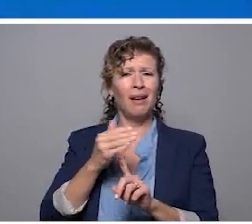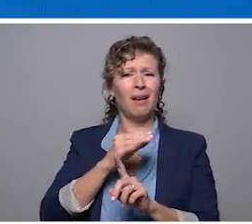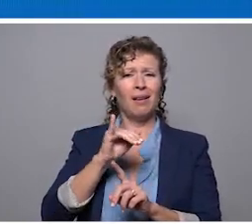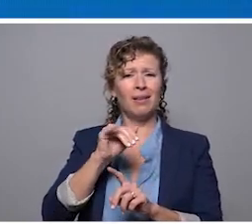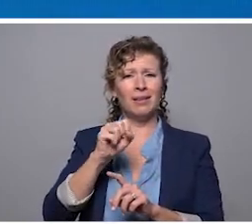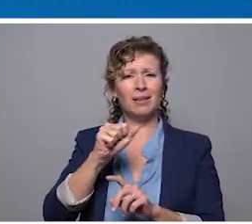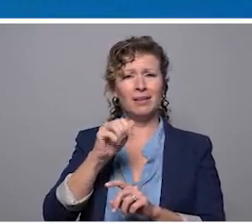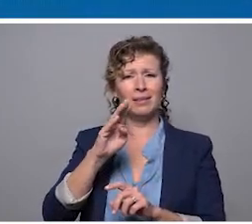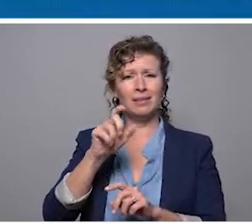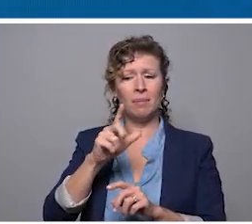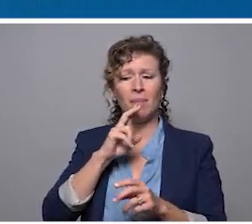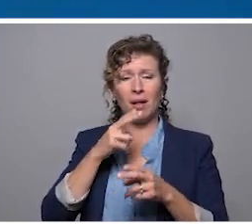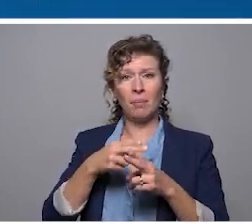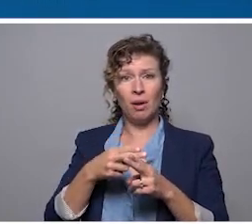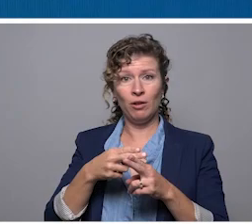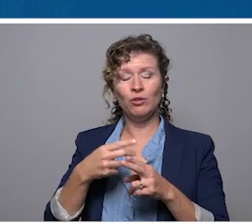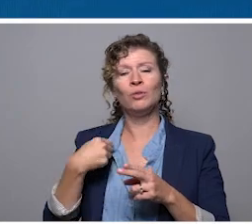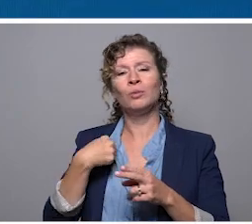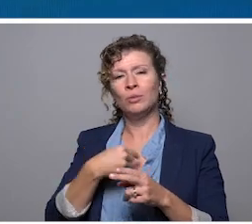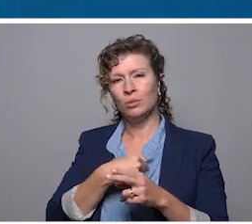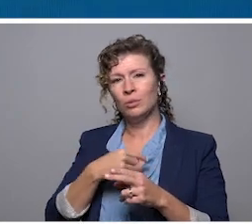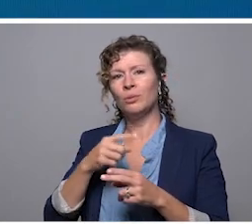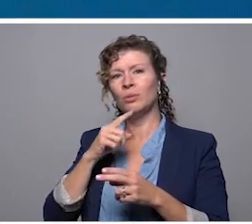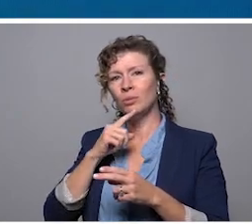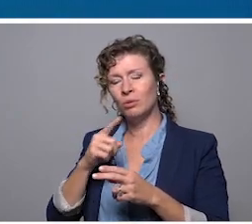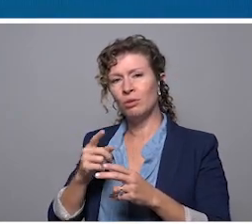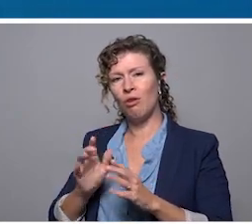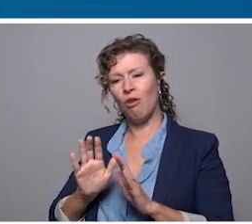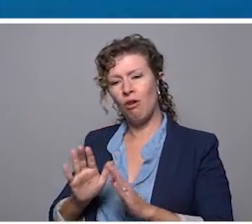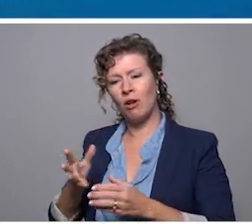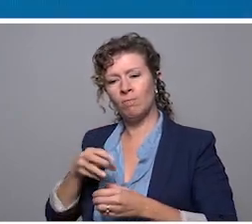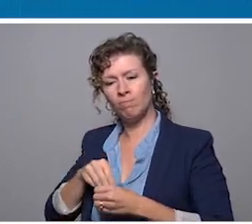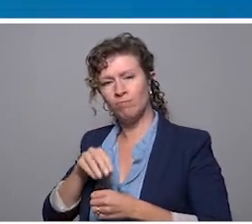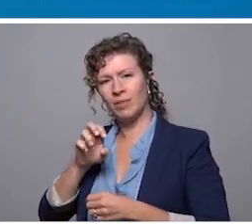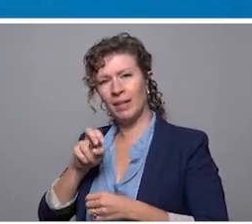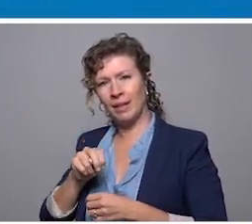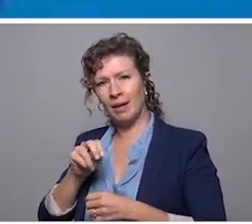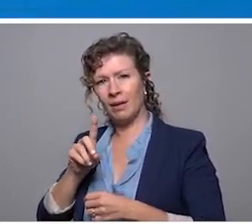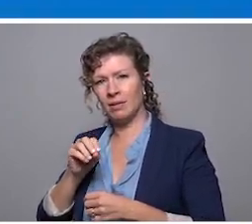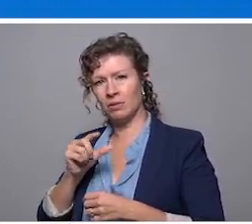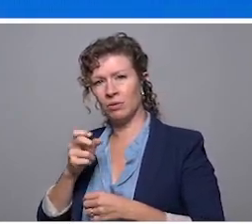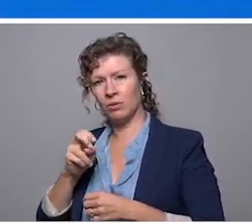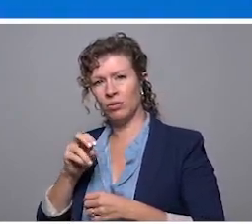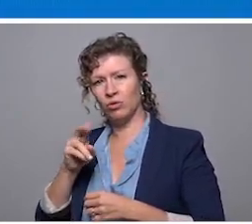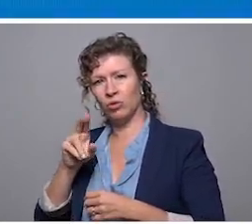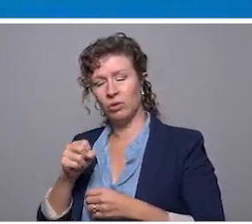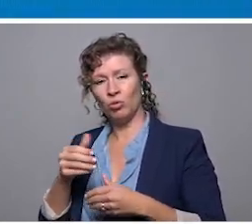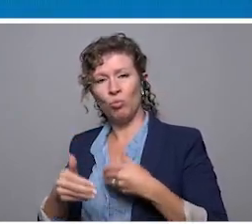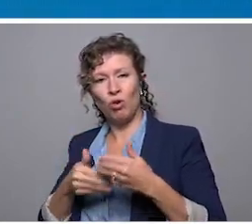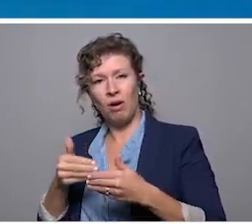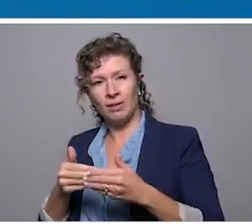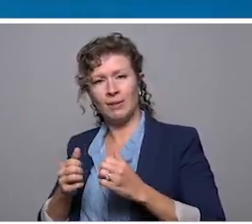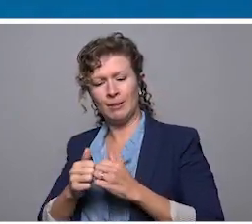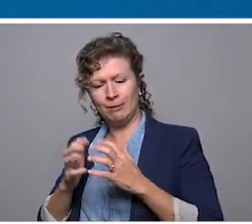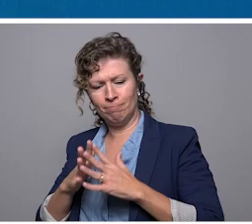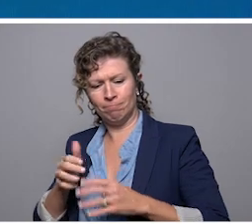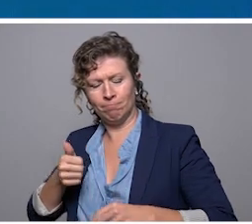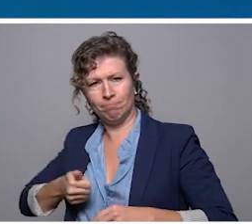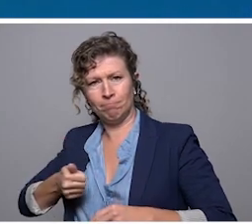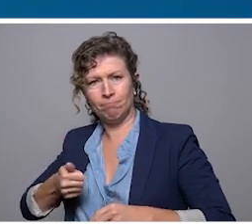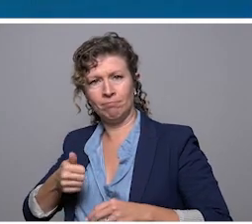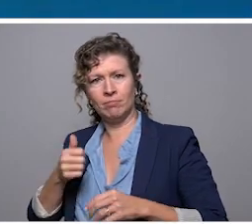endógeno que construye sociabilidad desde los pueblos de los diferentes pueblos donde